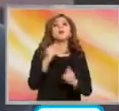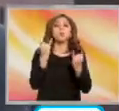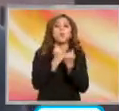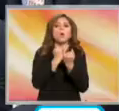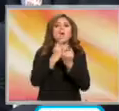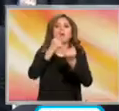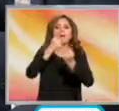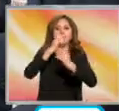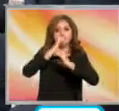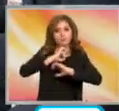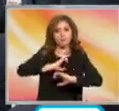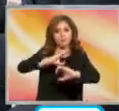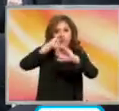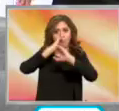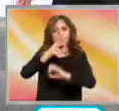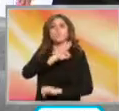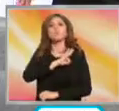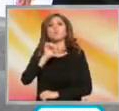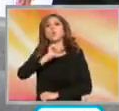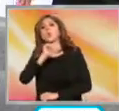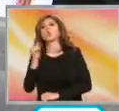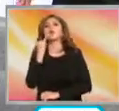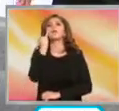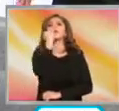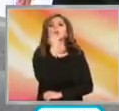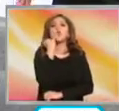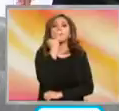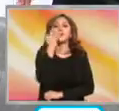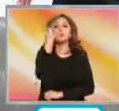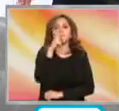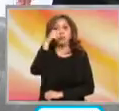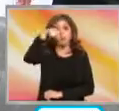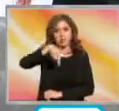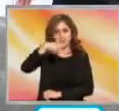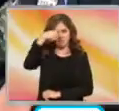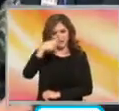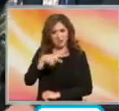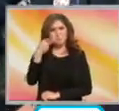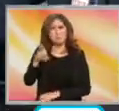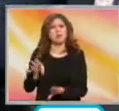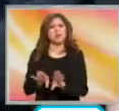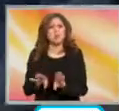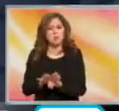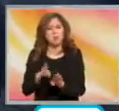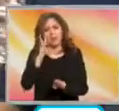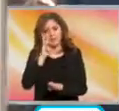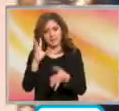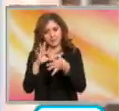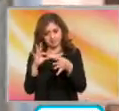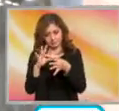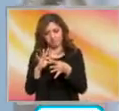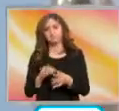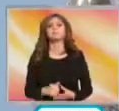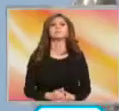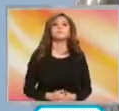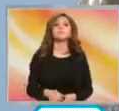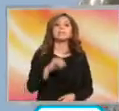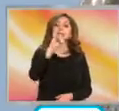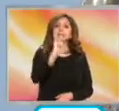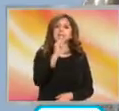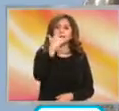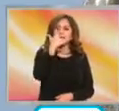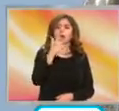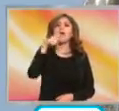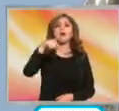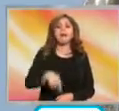entone en otras lenguas que son mexicanas. Cuéntenos un poco, ¿cómo está? Fíjate que eso es curioso. Primero hay un tema ahí que me llama la atención. Nosotros